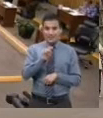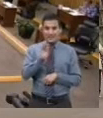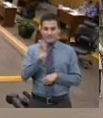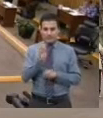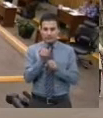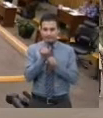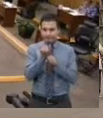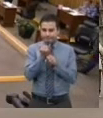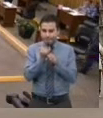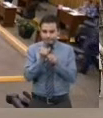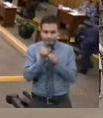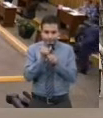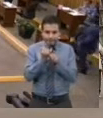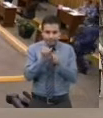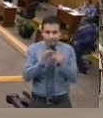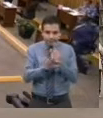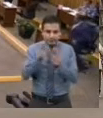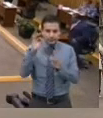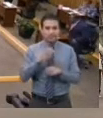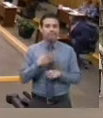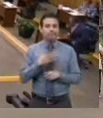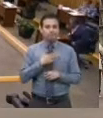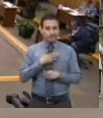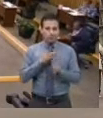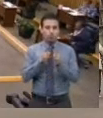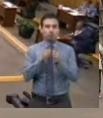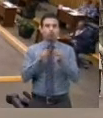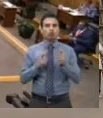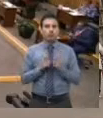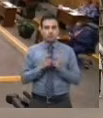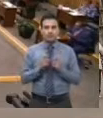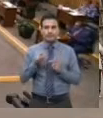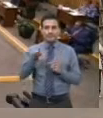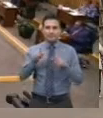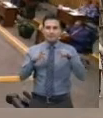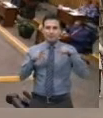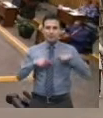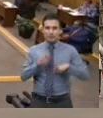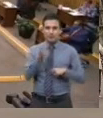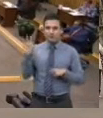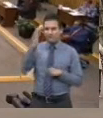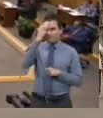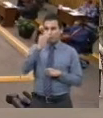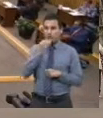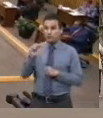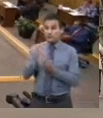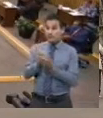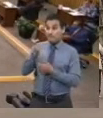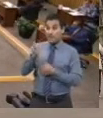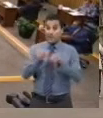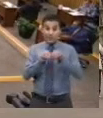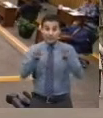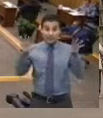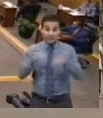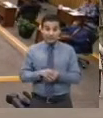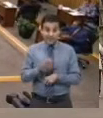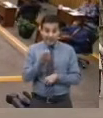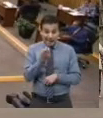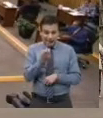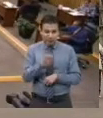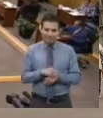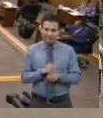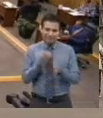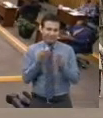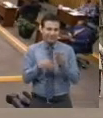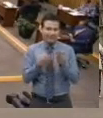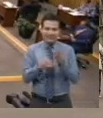para llegar a la conclusión de que mi partido estuvo reclutando influencers es, por decirlo menos, muy deficiente. Se habla de